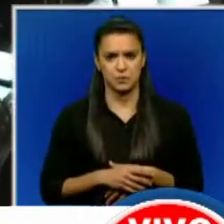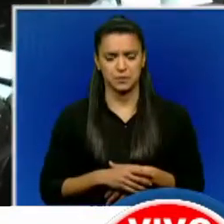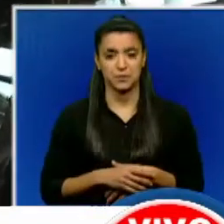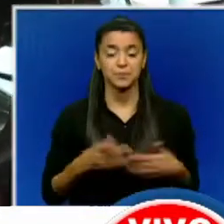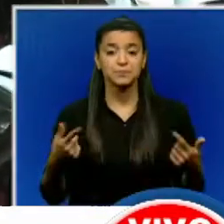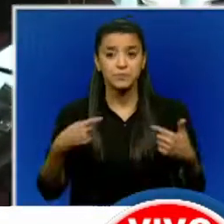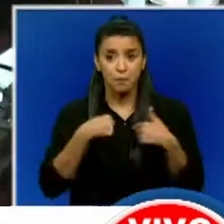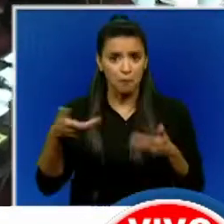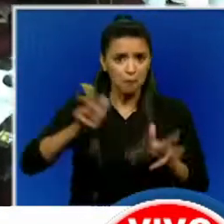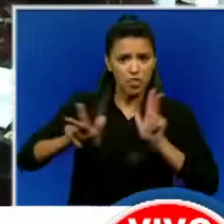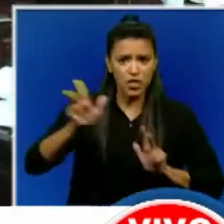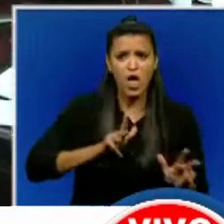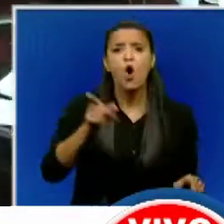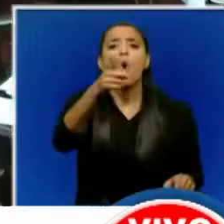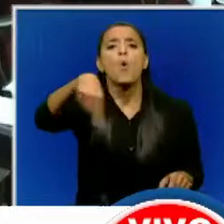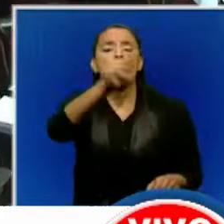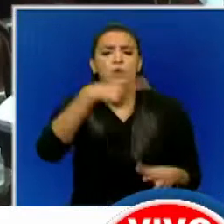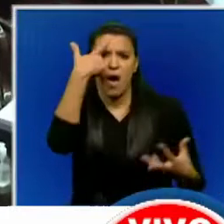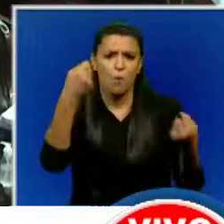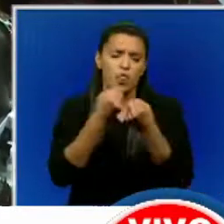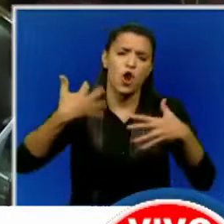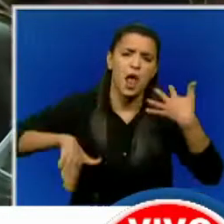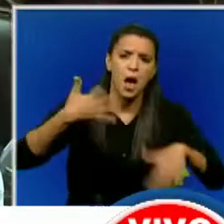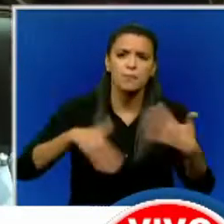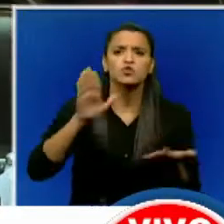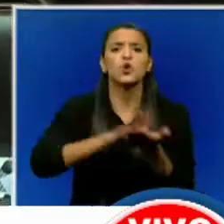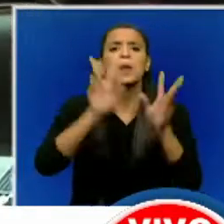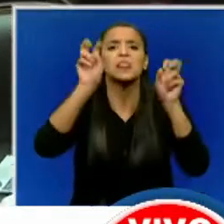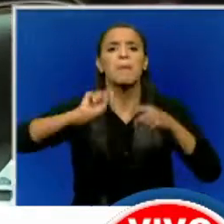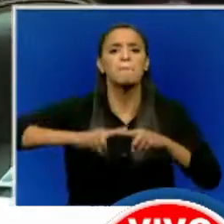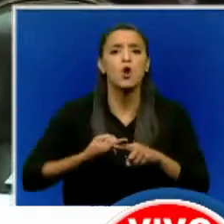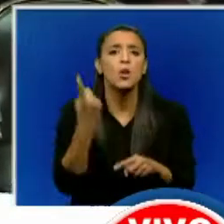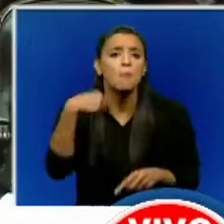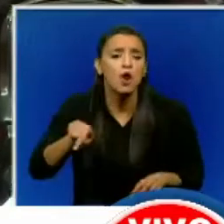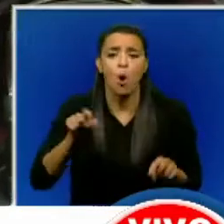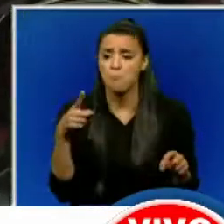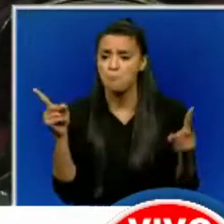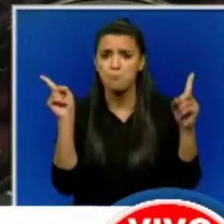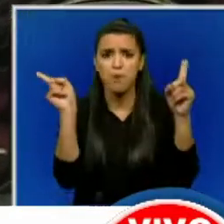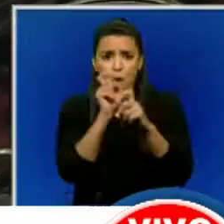Y me lo dijeron, Andrés, ustedes se ponen de acuerdo rápido para arreglar los problemas políticos, pero por los problemas nuestros,